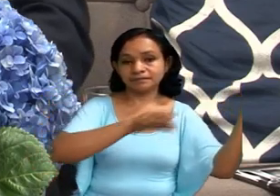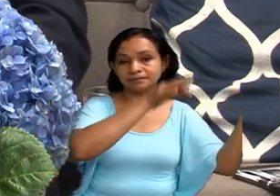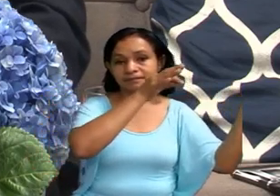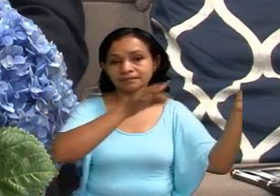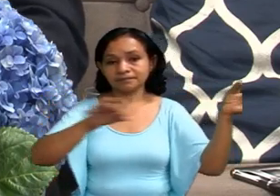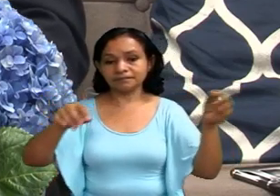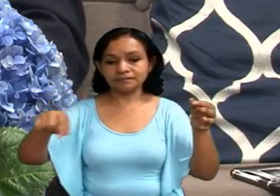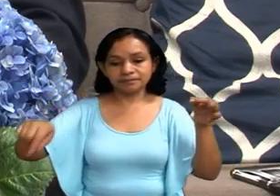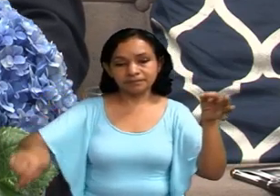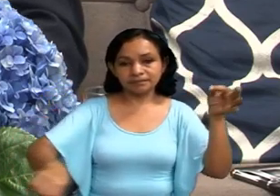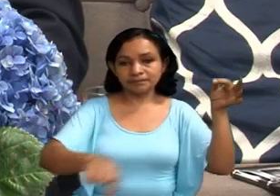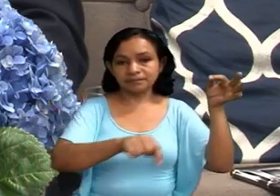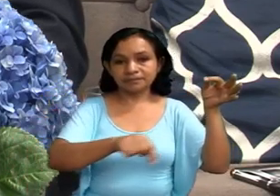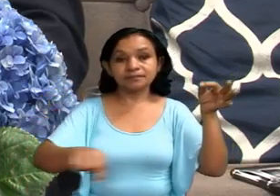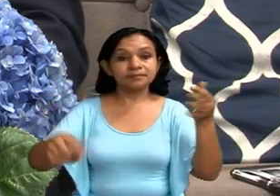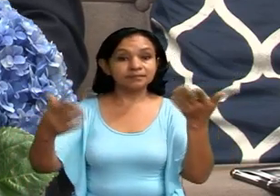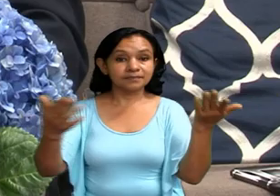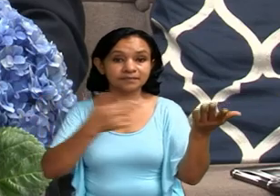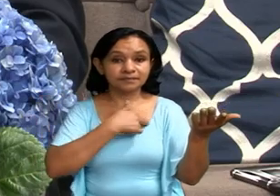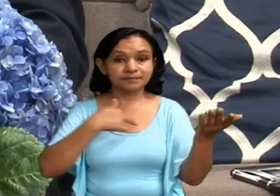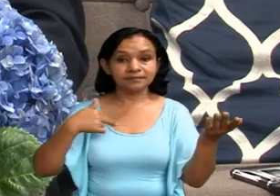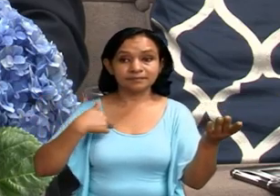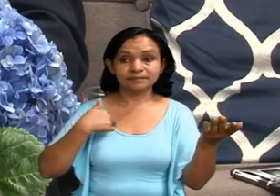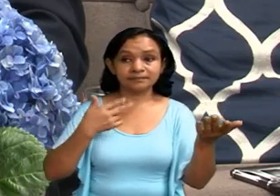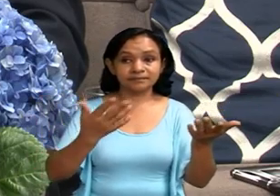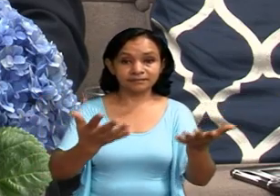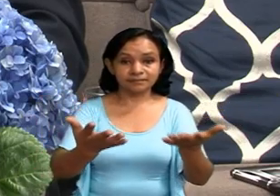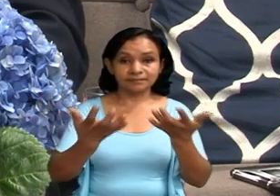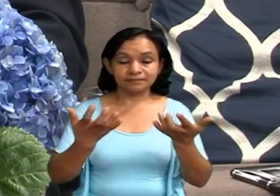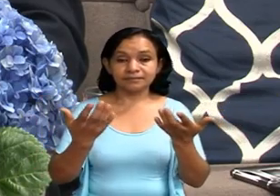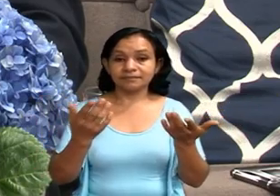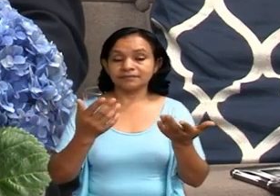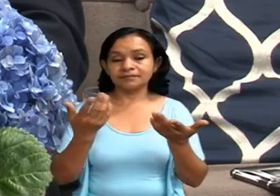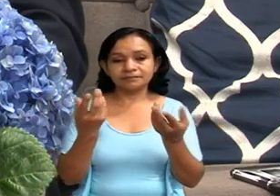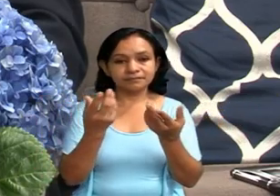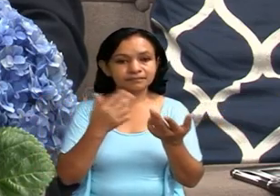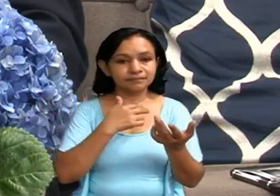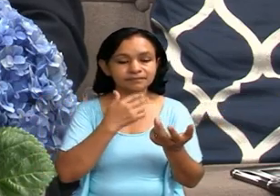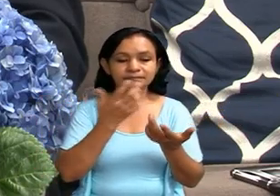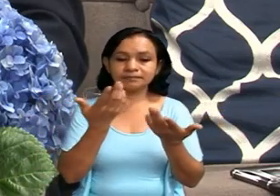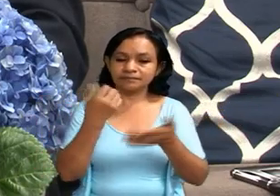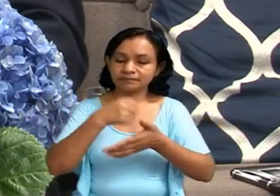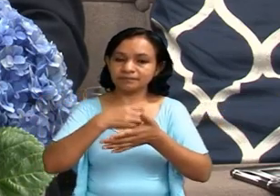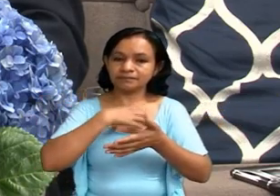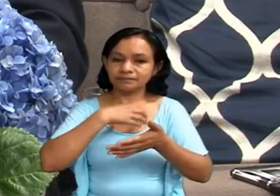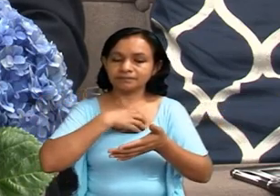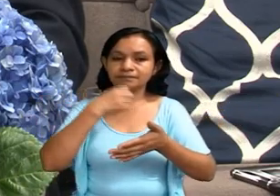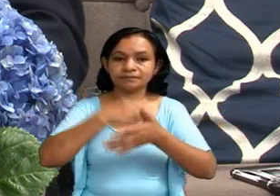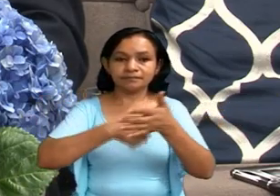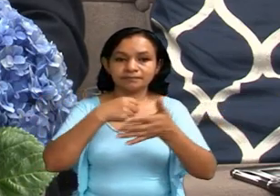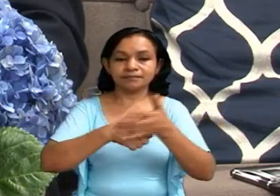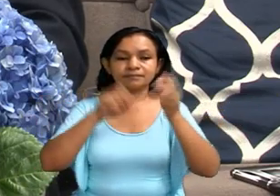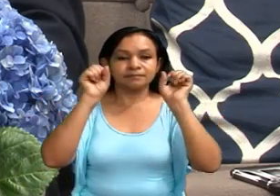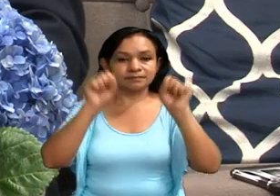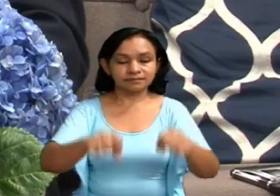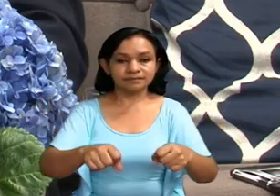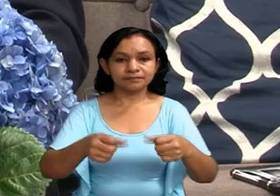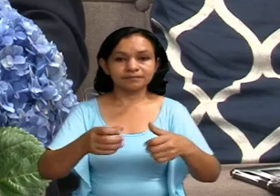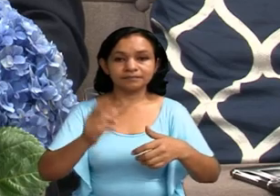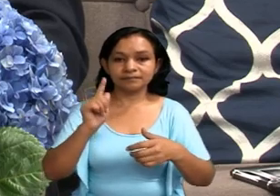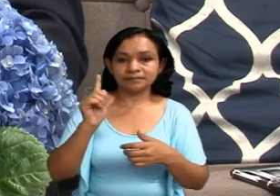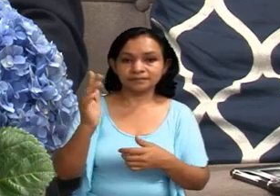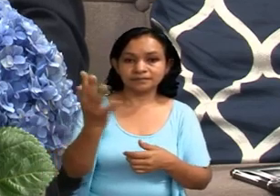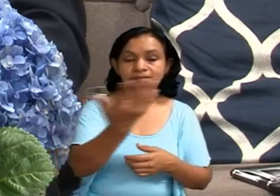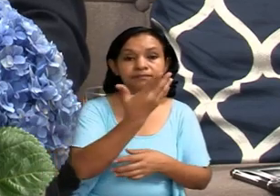violonchelos. Y en eso estamos, pues la verdad que no se ha escatimado recursos ni voluntades para que todos